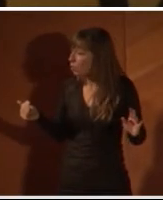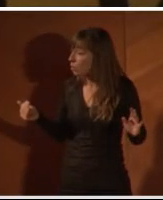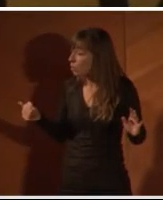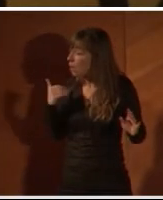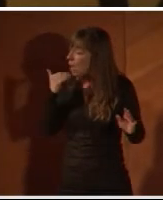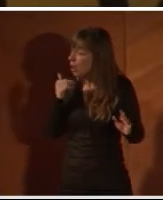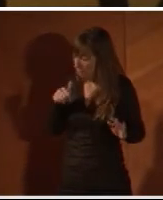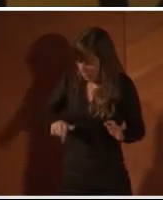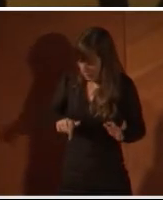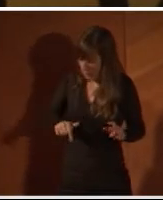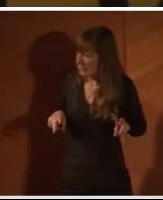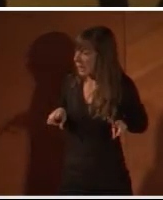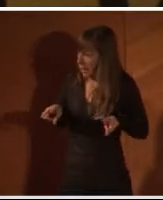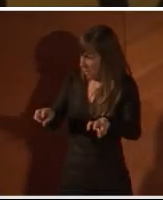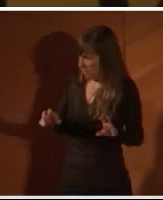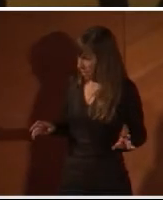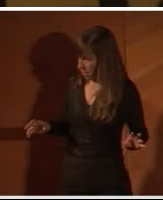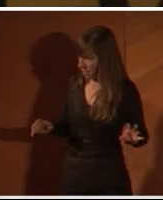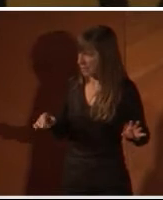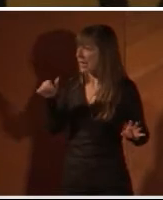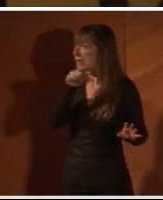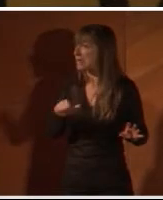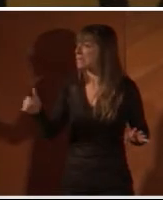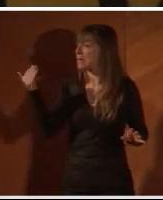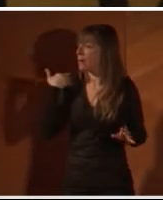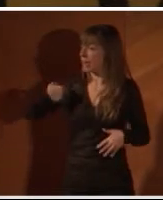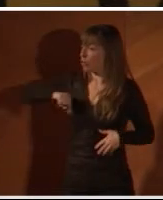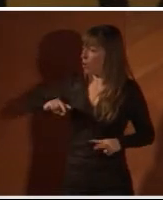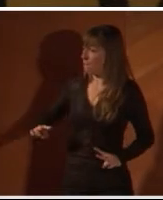que arranca ahora. Hace una semana estábamos en París,